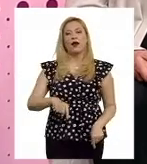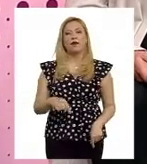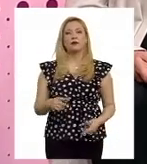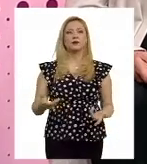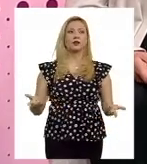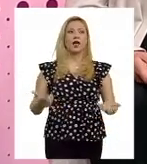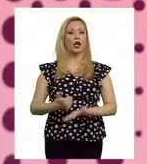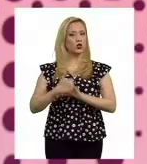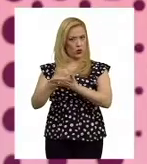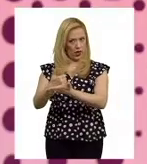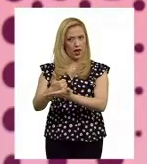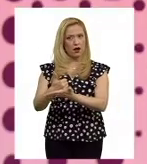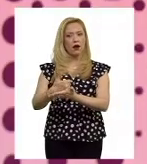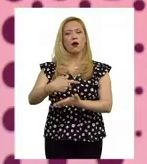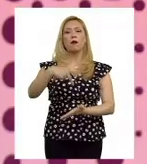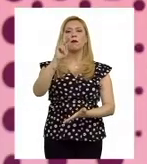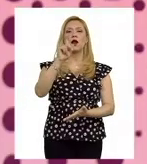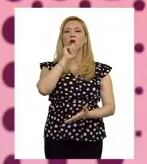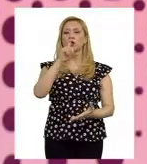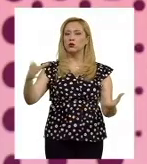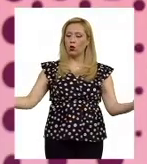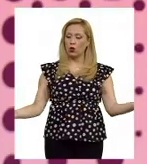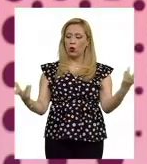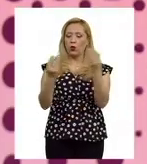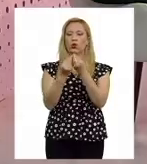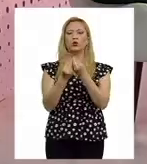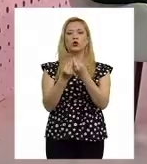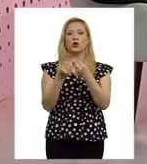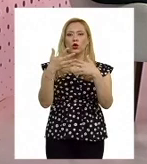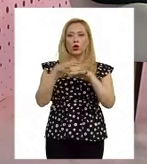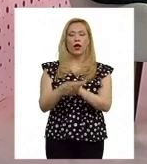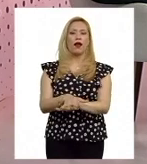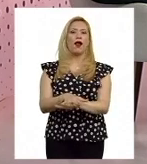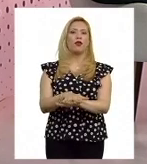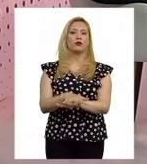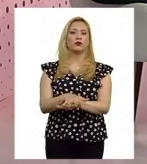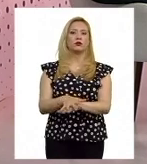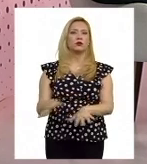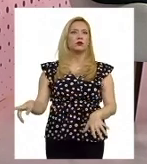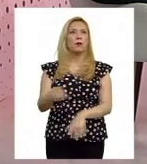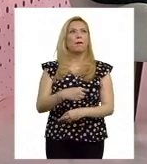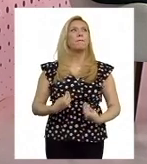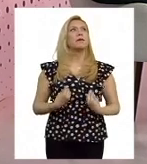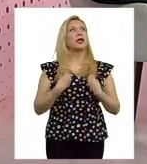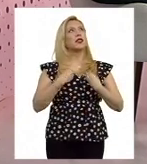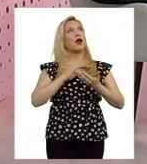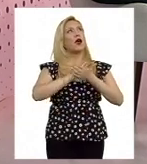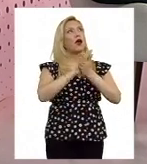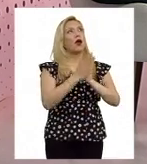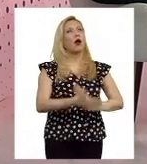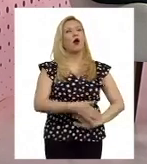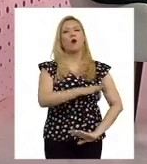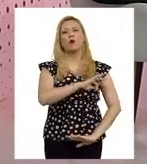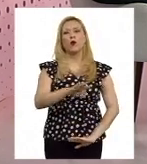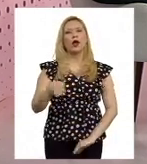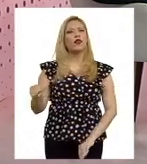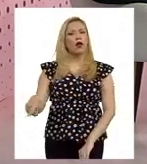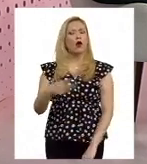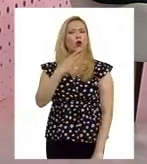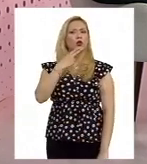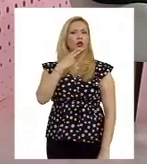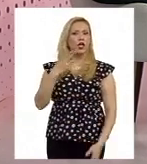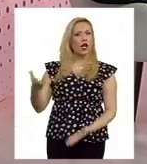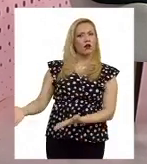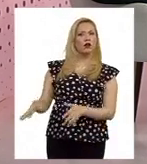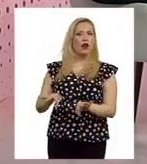solo ayudar, sino a integrar a los refugiados y a convertirlos en ciudadanos que pueden ser también útiles para